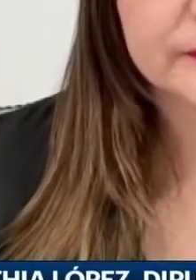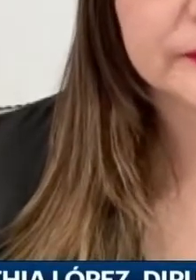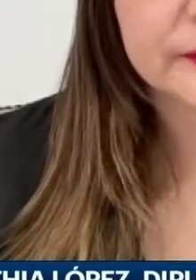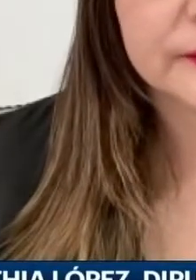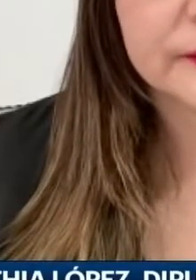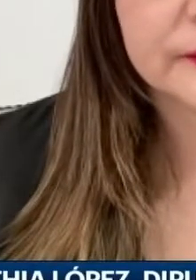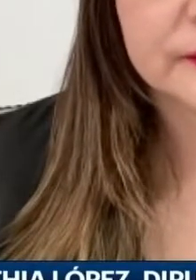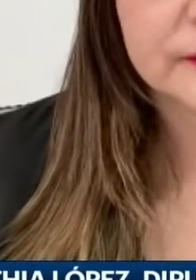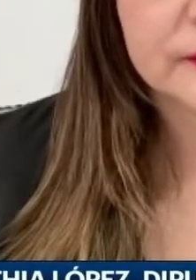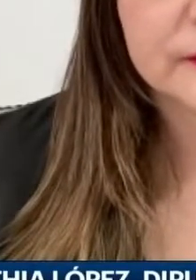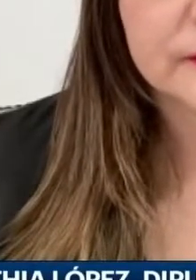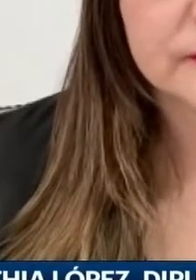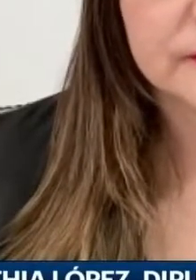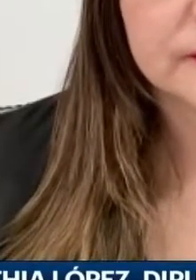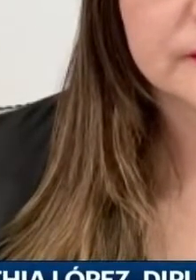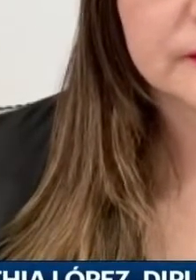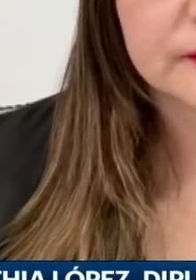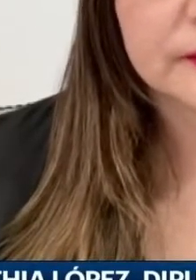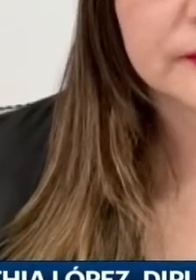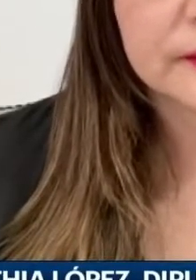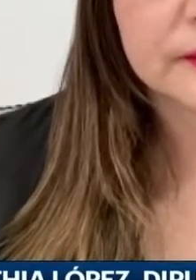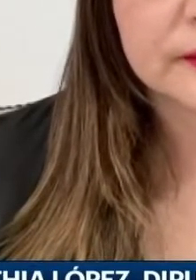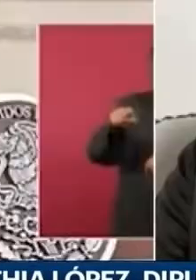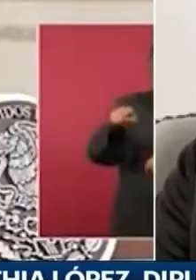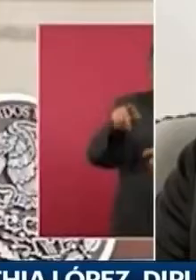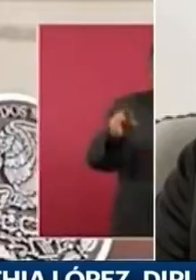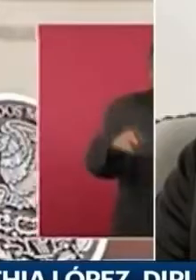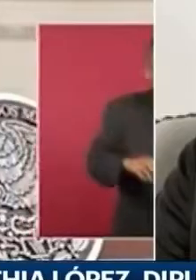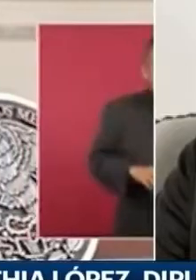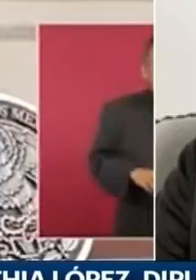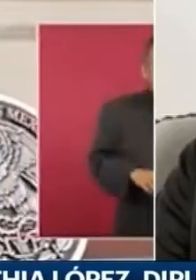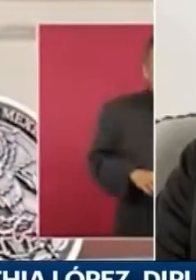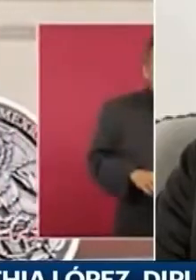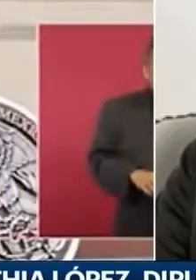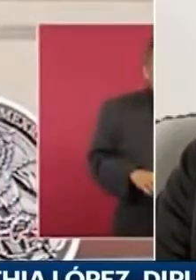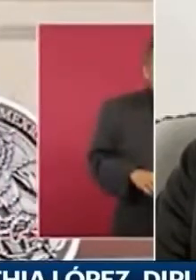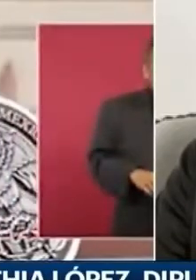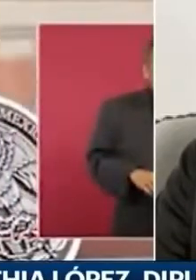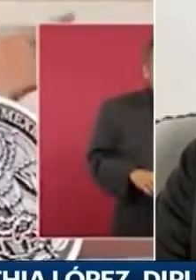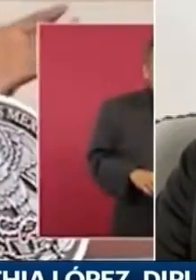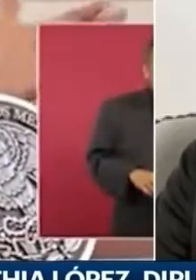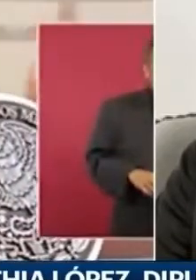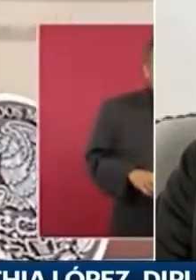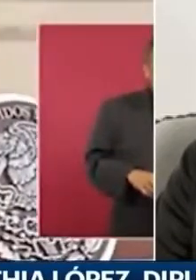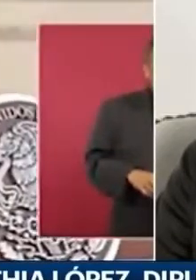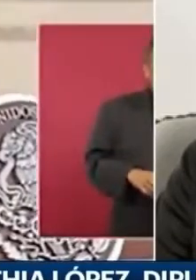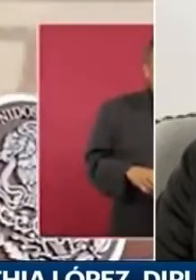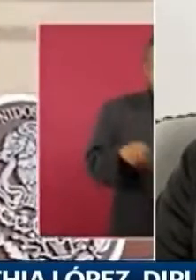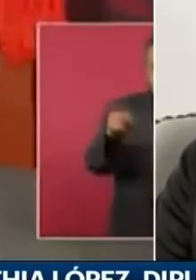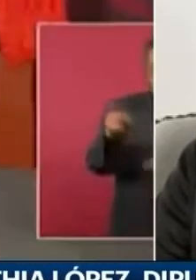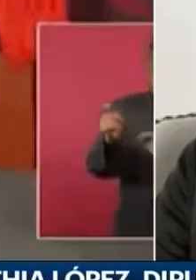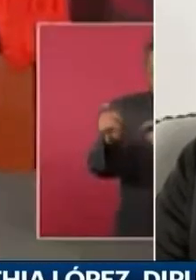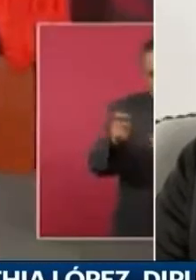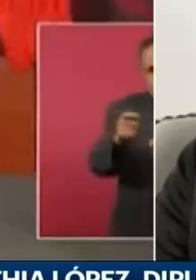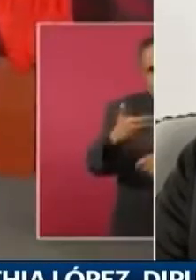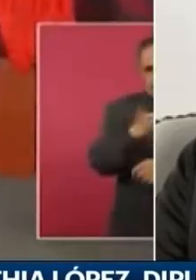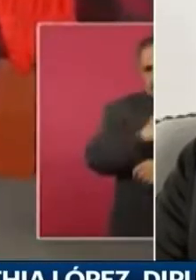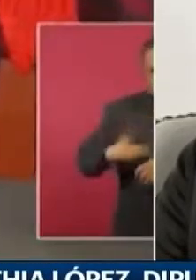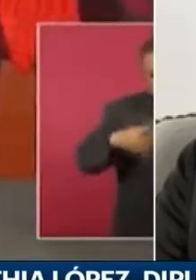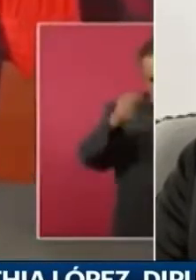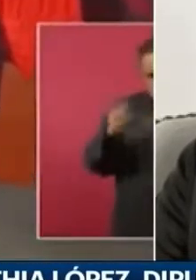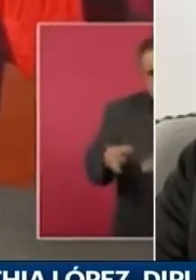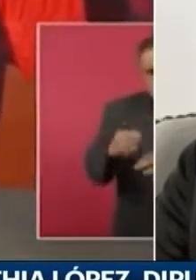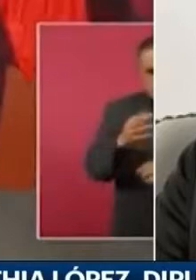que tienen con respecto a las declaraciones de AMLO, de Andrés Manuel López Obrador, de su presidente, en cuanto a la política